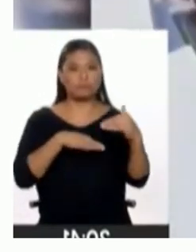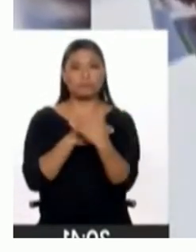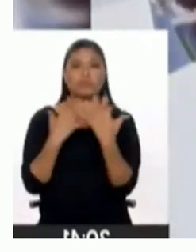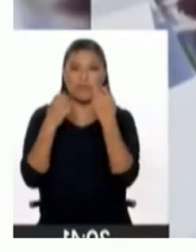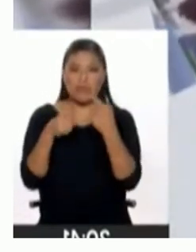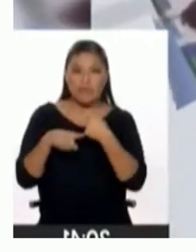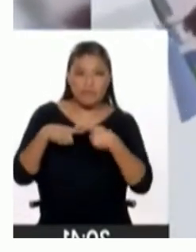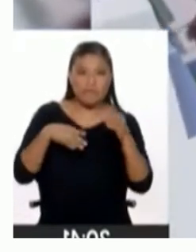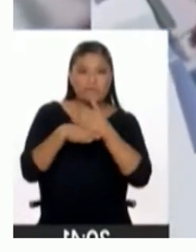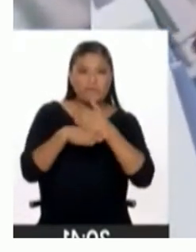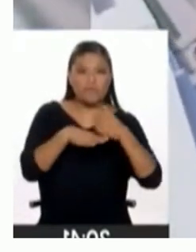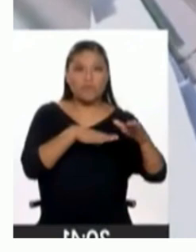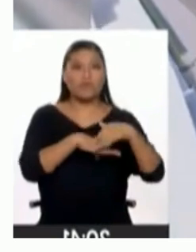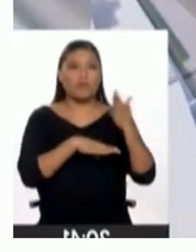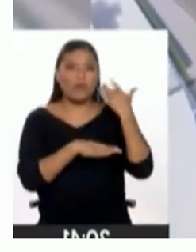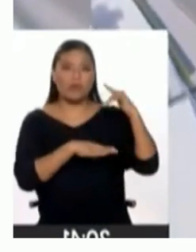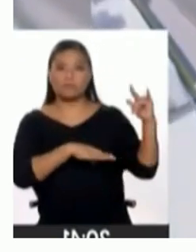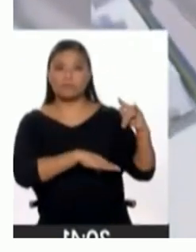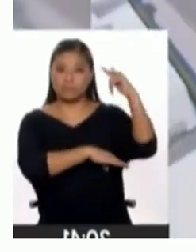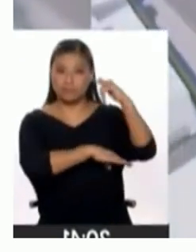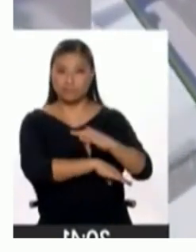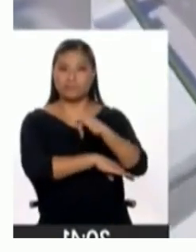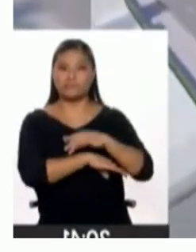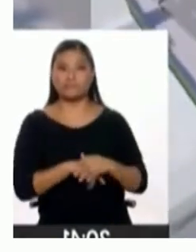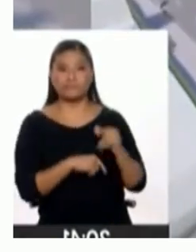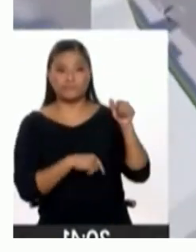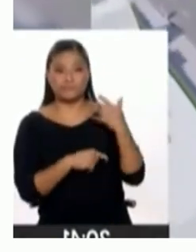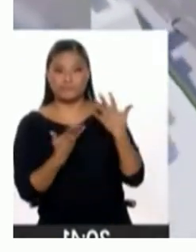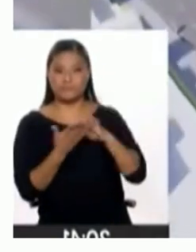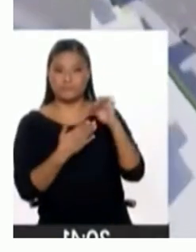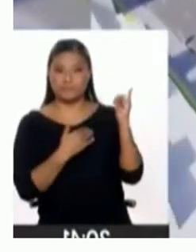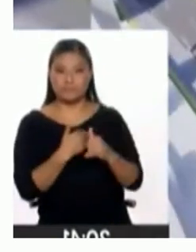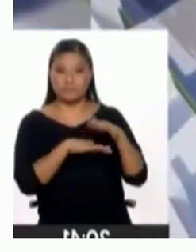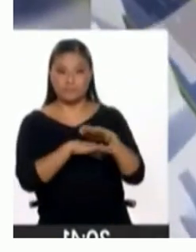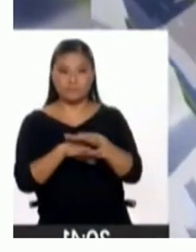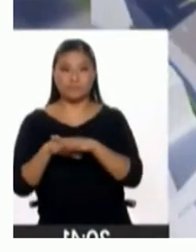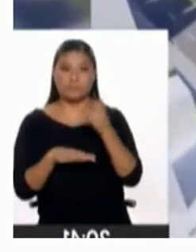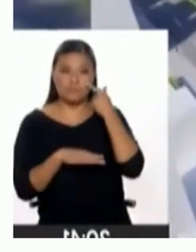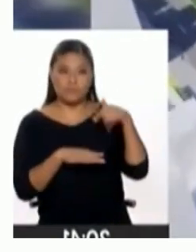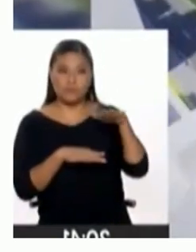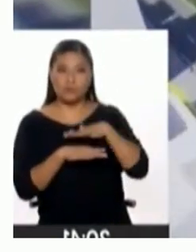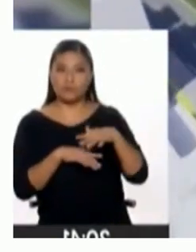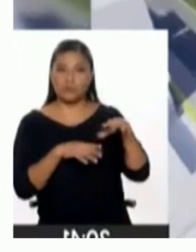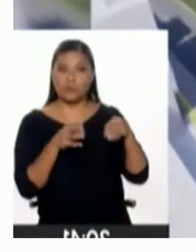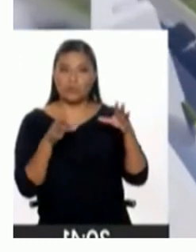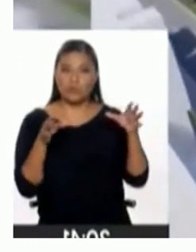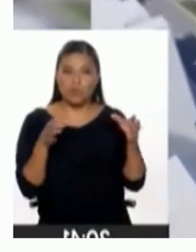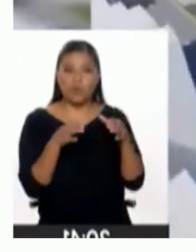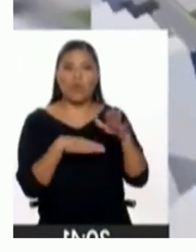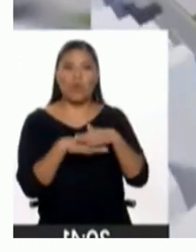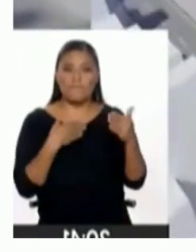tener una utilización del viaducto de más de 60.000 vehículos día, y en la vía a nivel calle vamos a